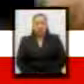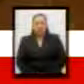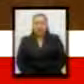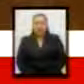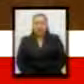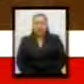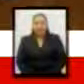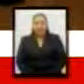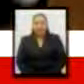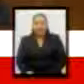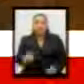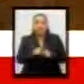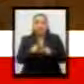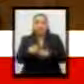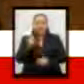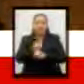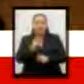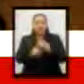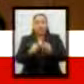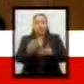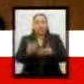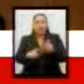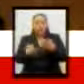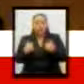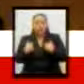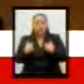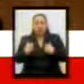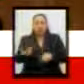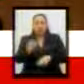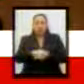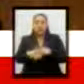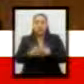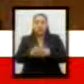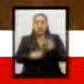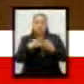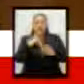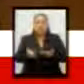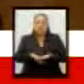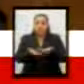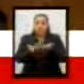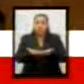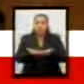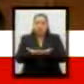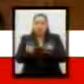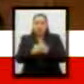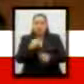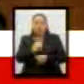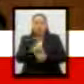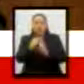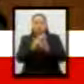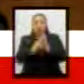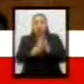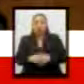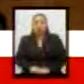E incluso llegar a trabajar con algunas alternativas sobre lo que es incentivar la gestión de estos